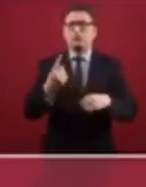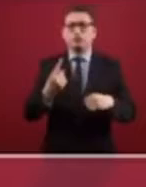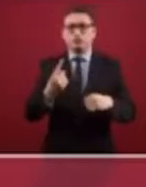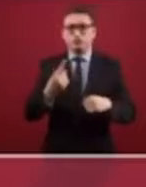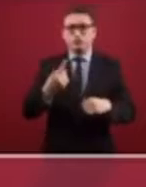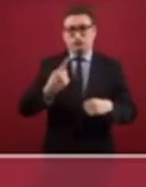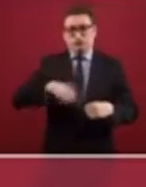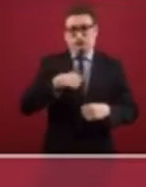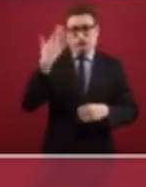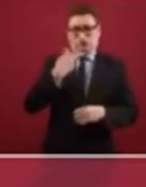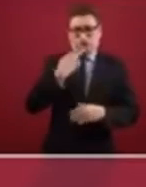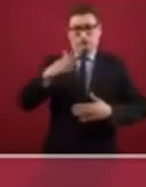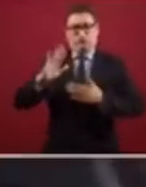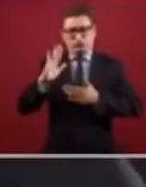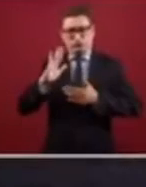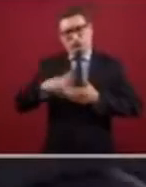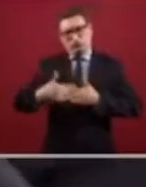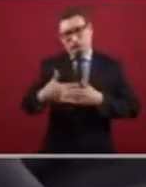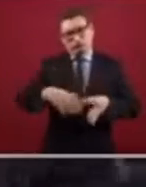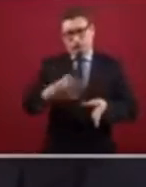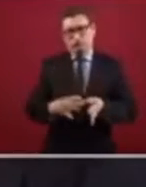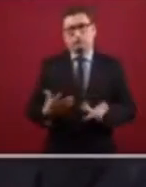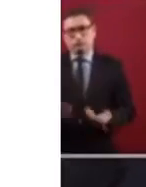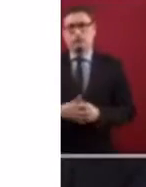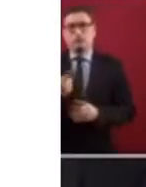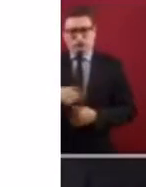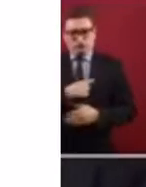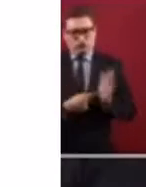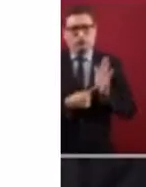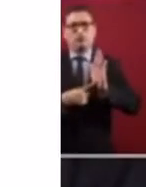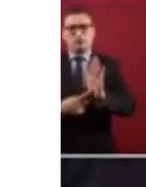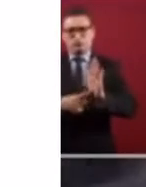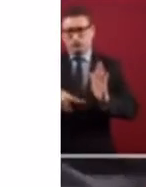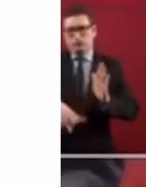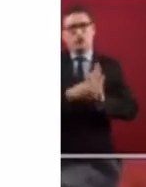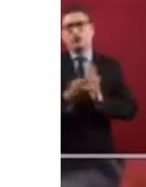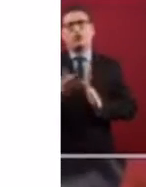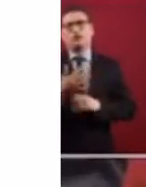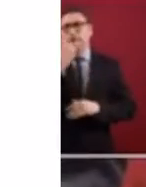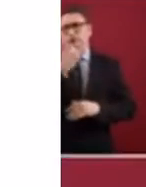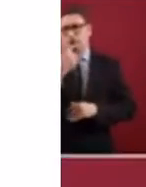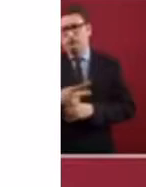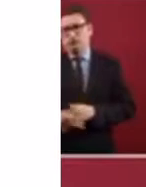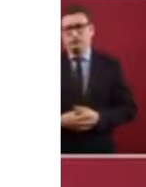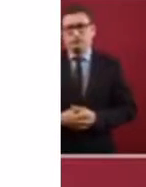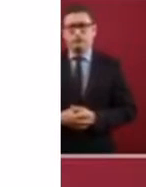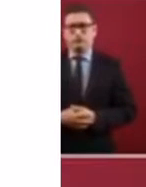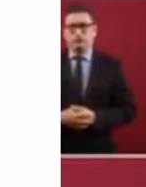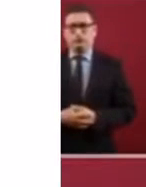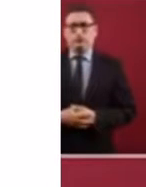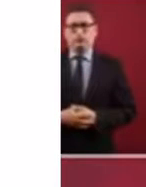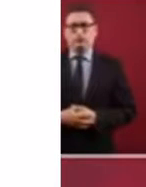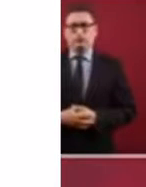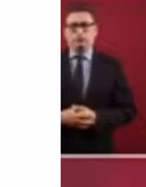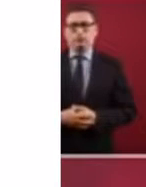los compromisos se cumplen y porque les vamos a demostrar que estaban equivocados,